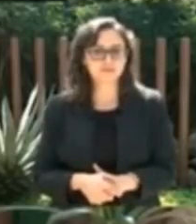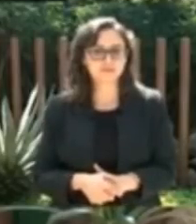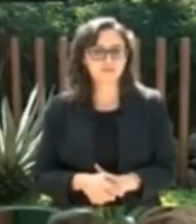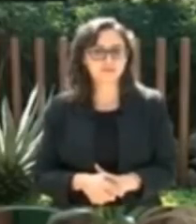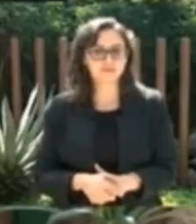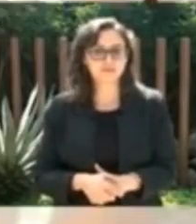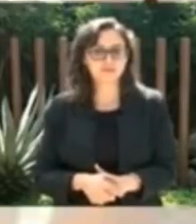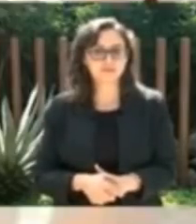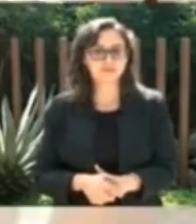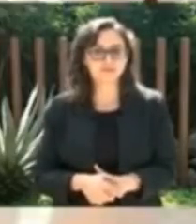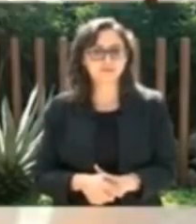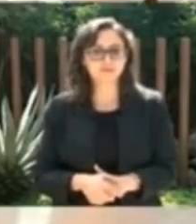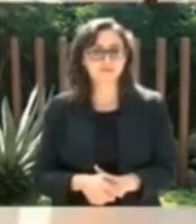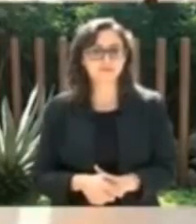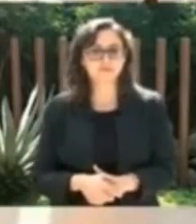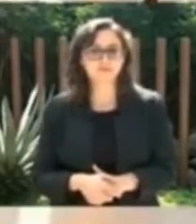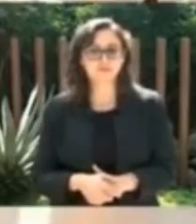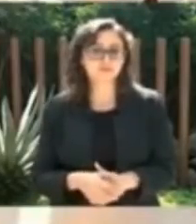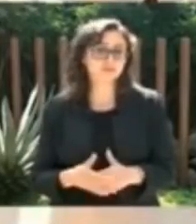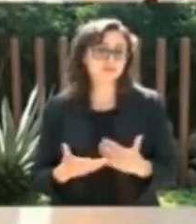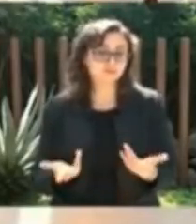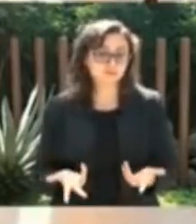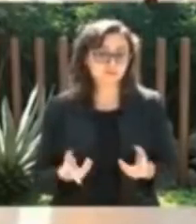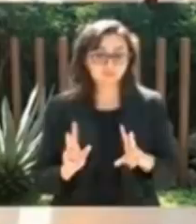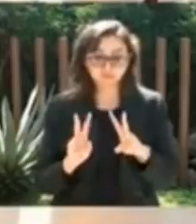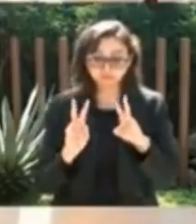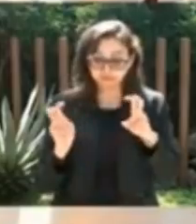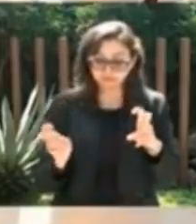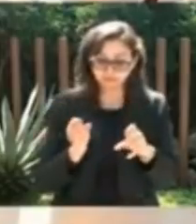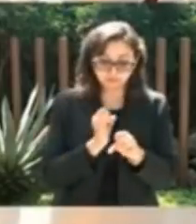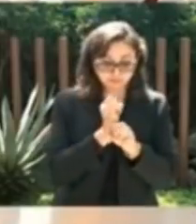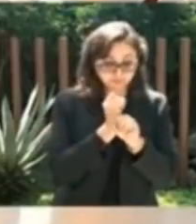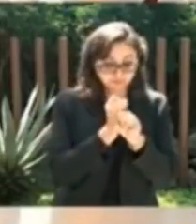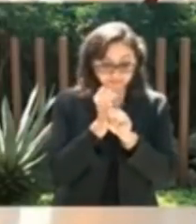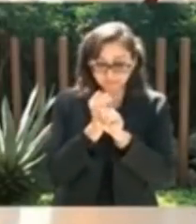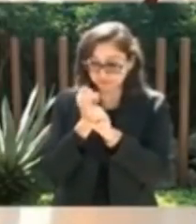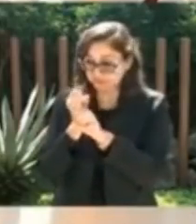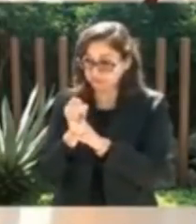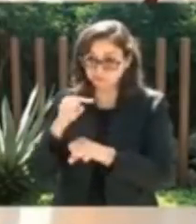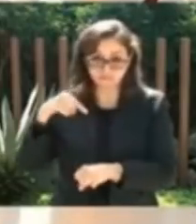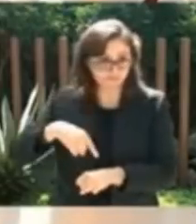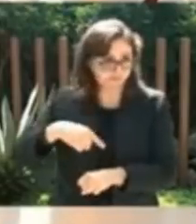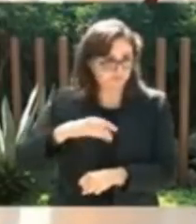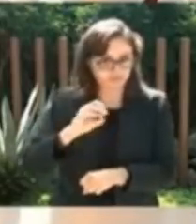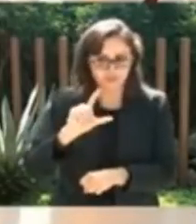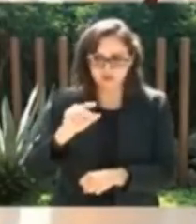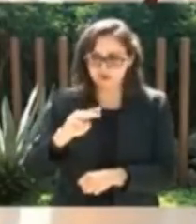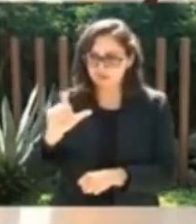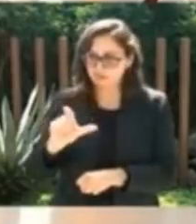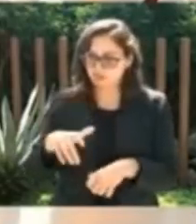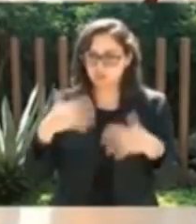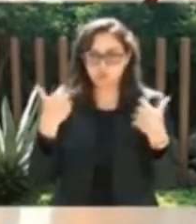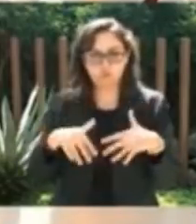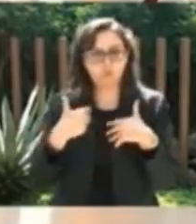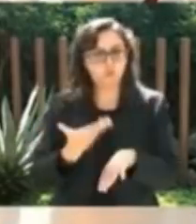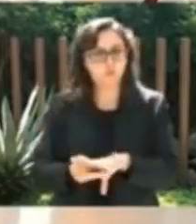en lo que tiene que ver con la investigación fundamentales. La historia general de México,